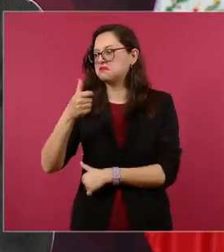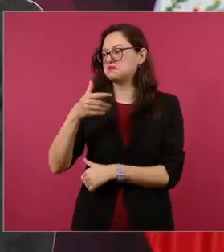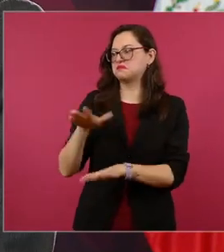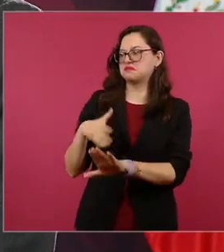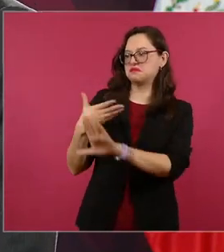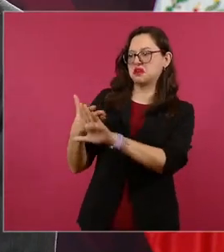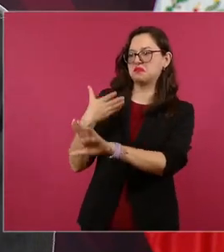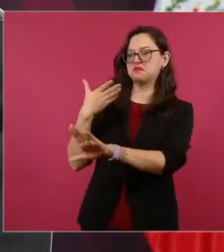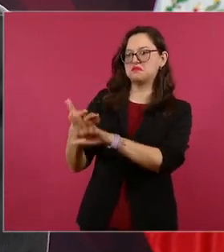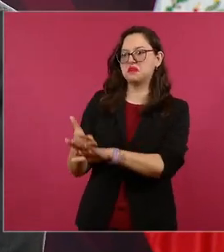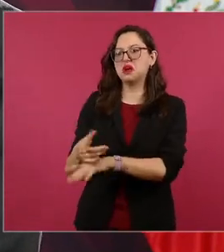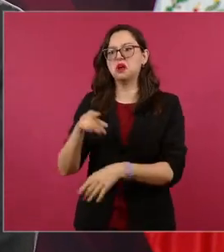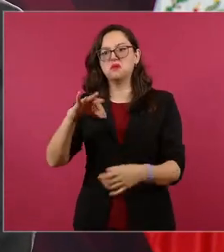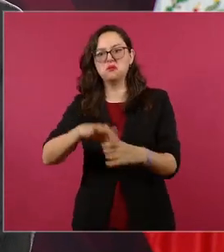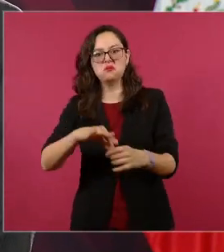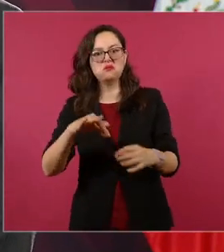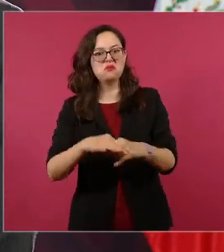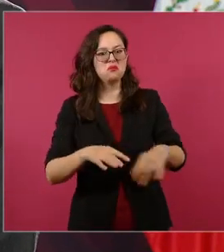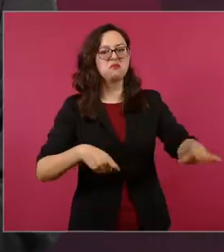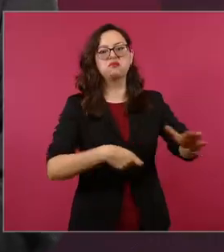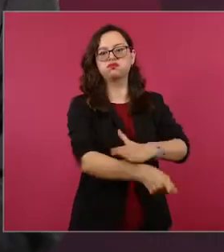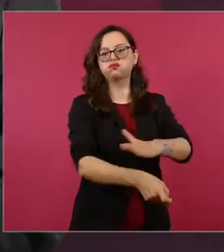para comprar votos.